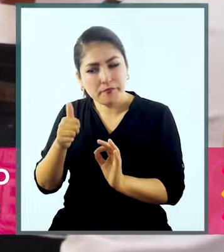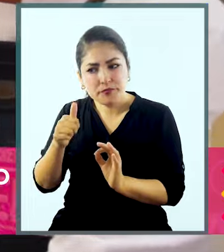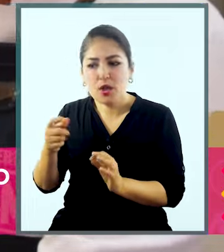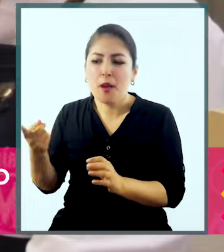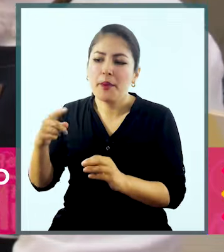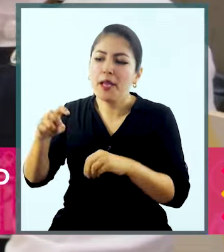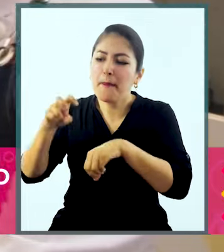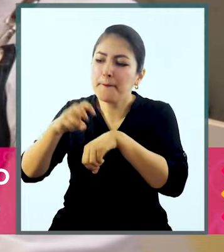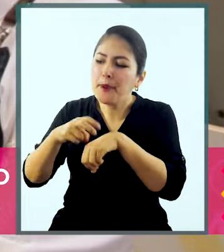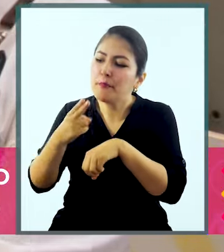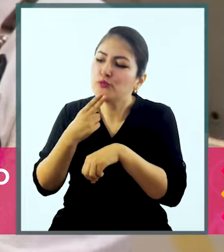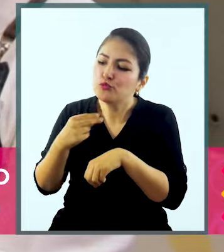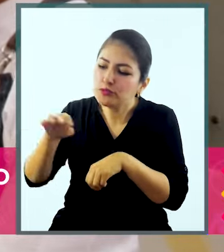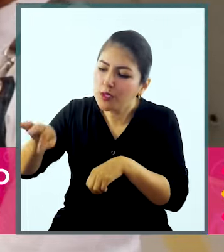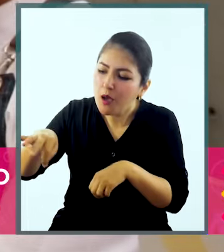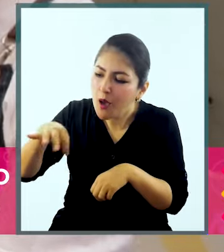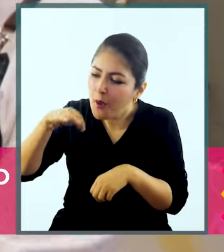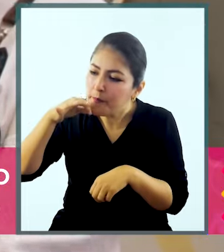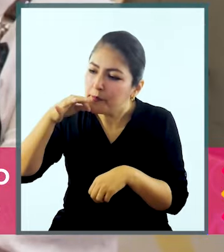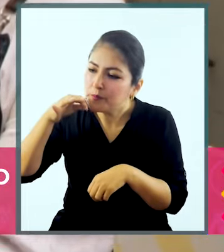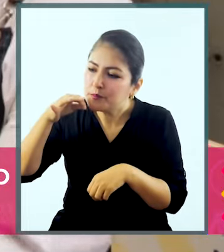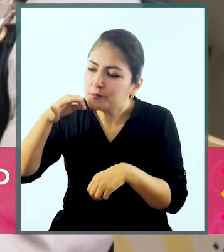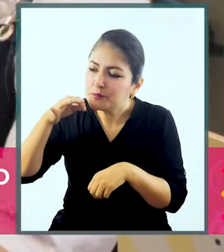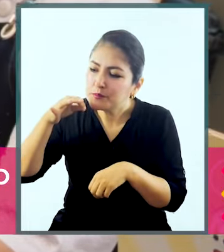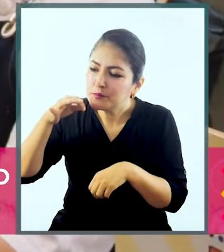Con un poco de camotito.